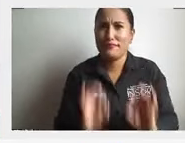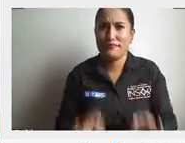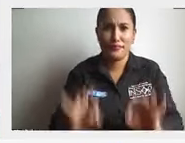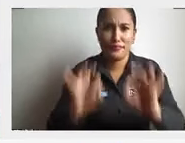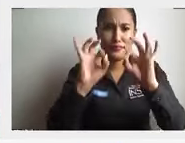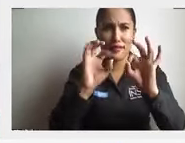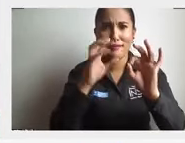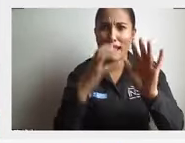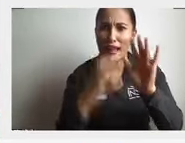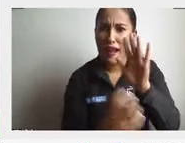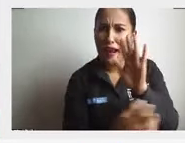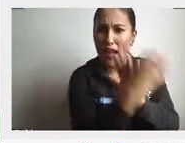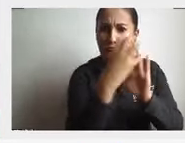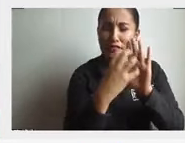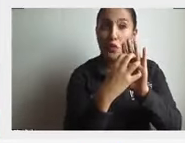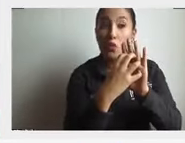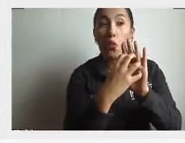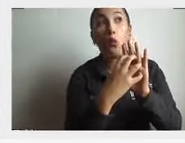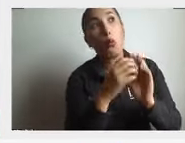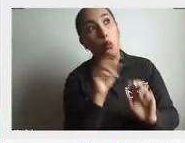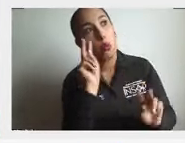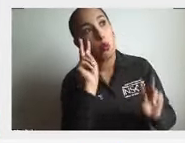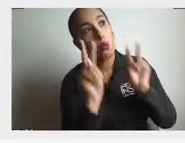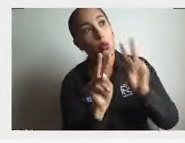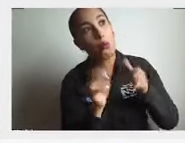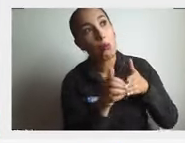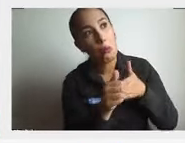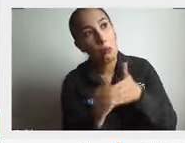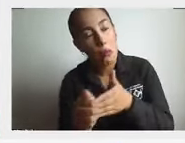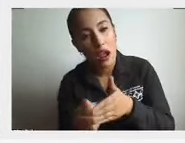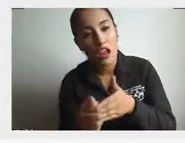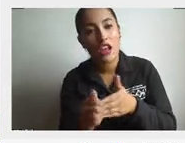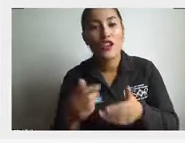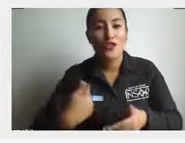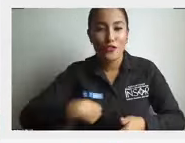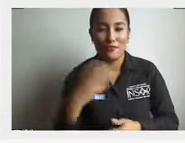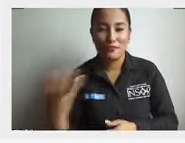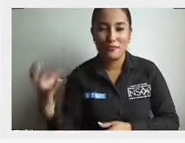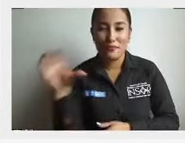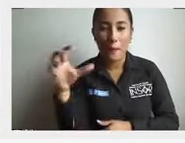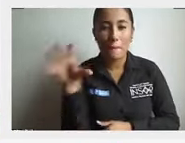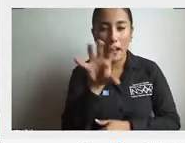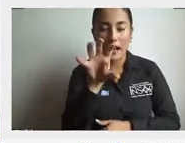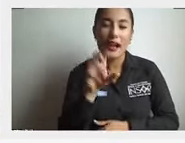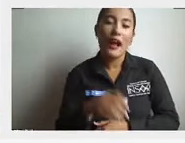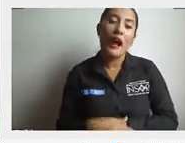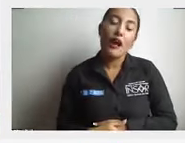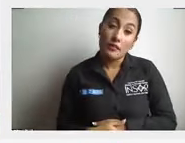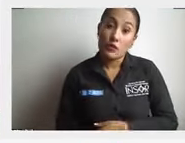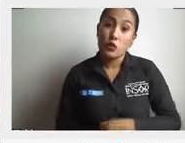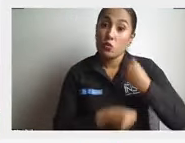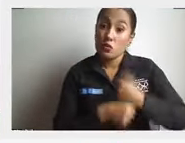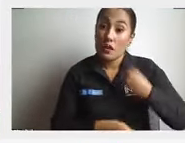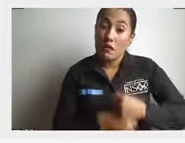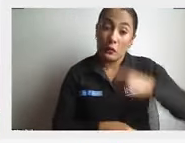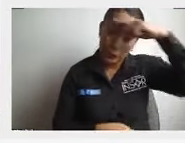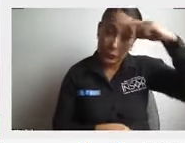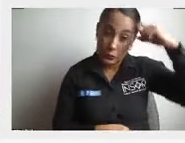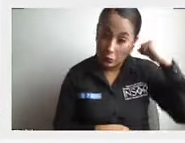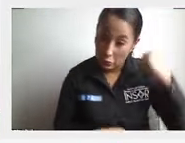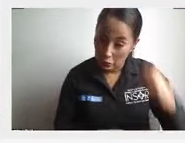servir a las familias. Nosotros también desde ASDAUN las hemos publicado, porque creo que sí ha habido un trabajo fuerte, el trabajo